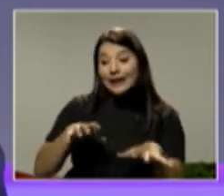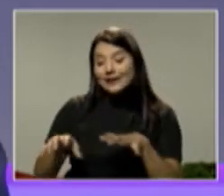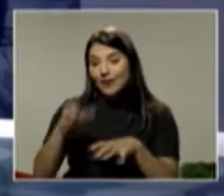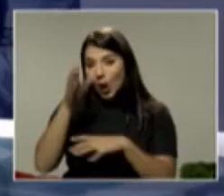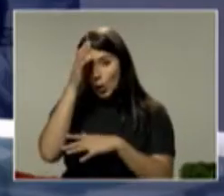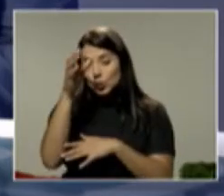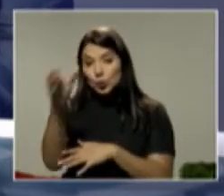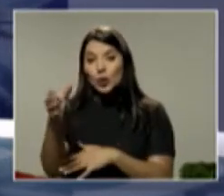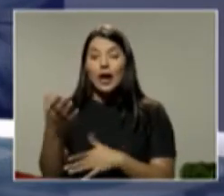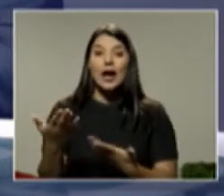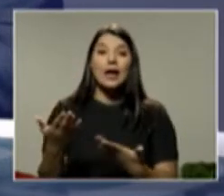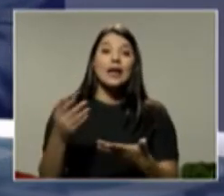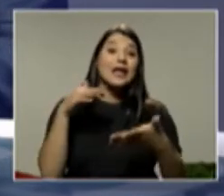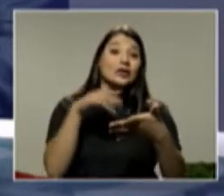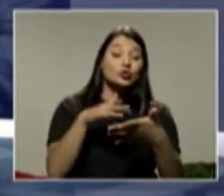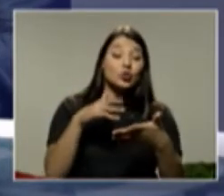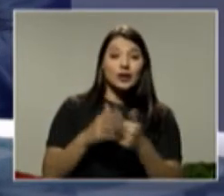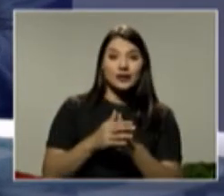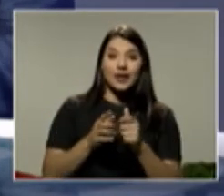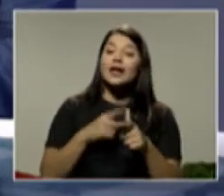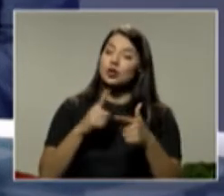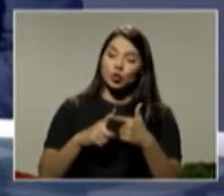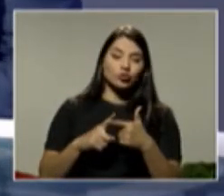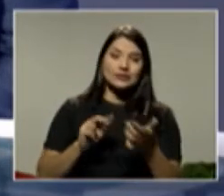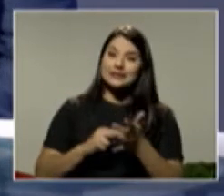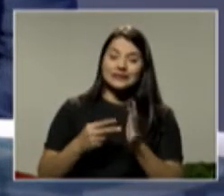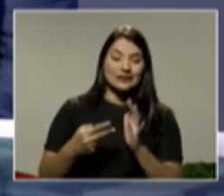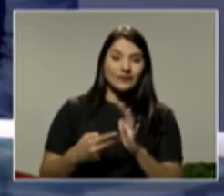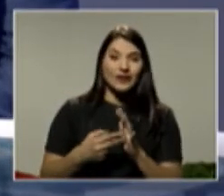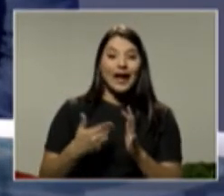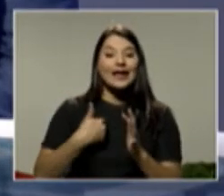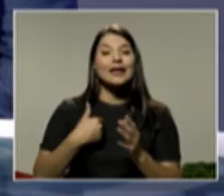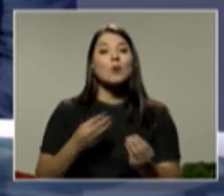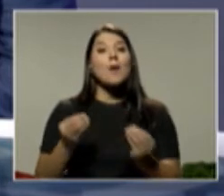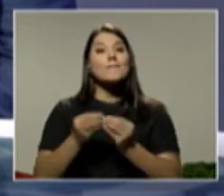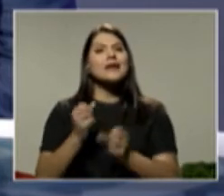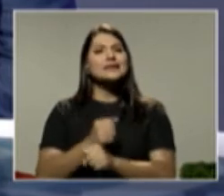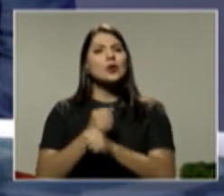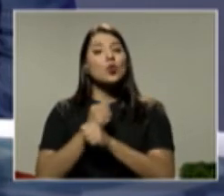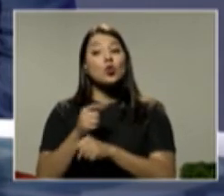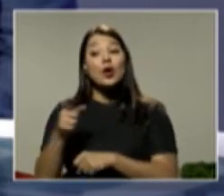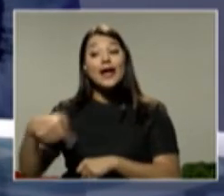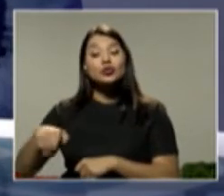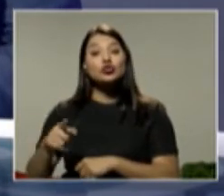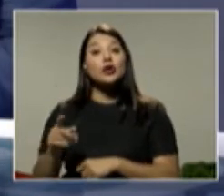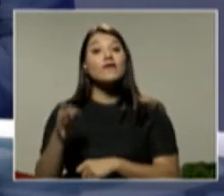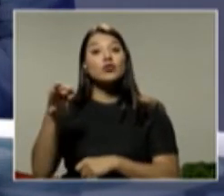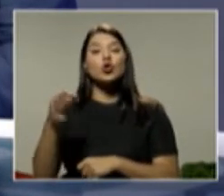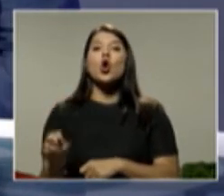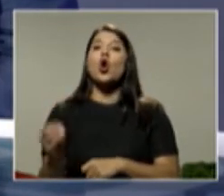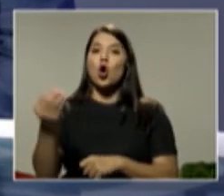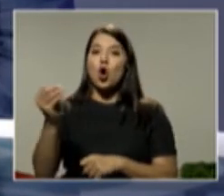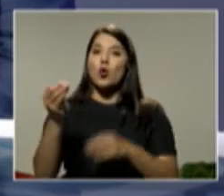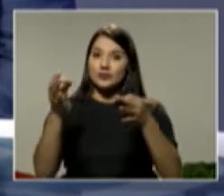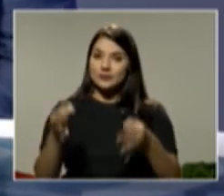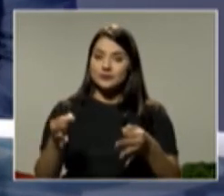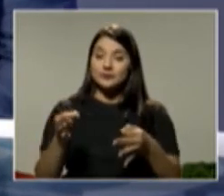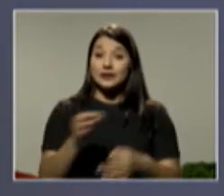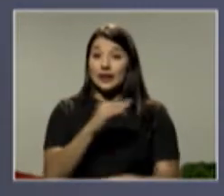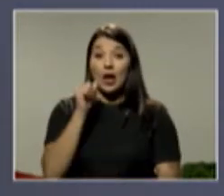culturales, estudiando, pues nos garantizamos realmente pues jóvenes de bien, ¿verdad? Y adultos en el futuro de